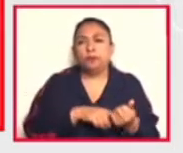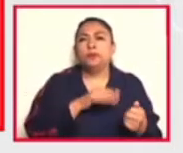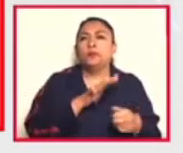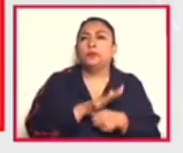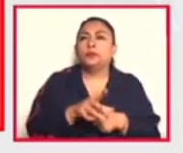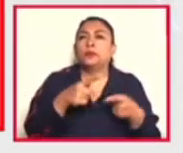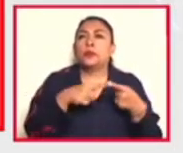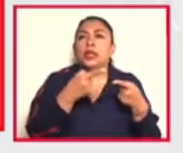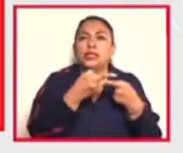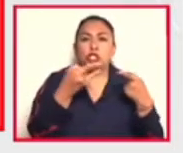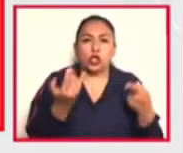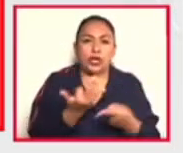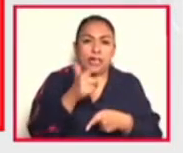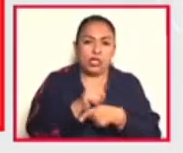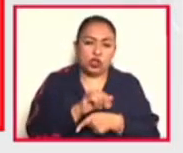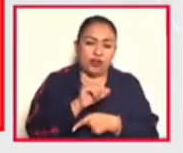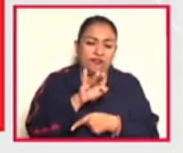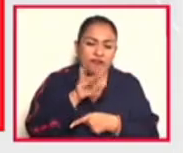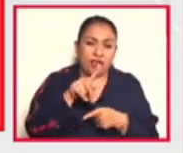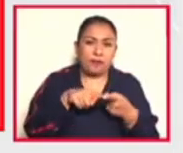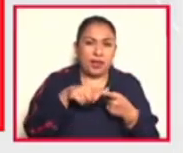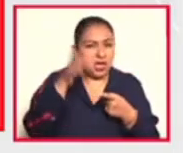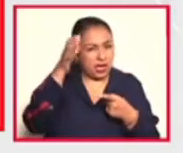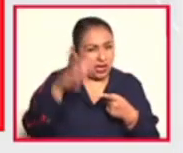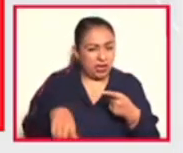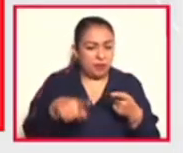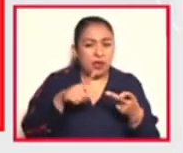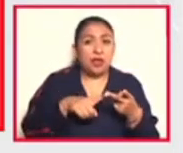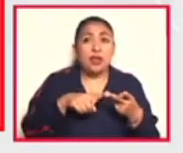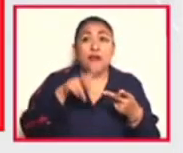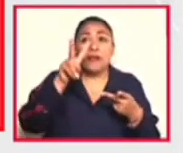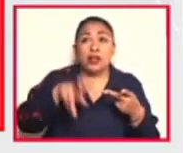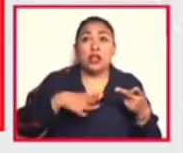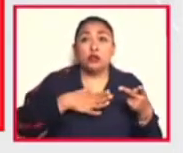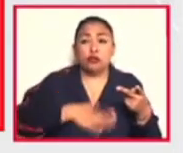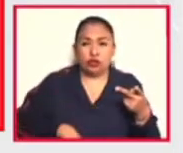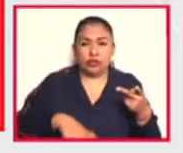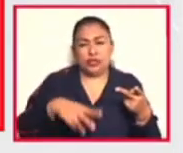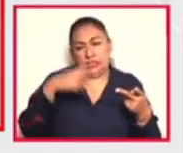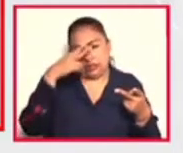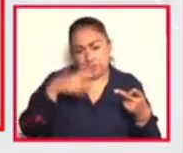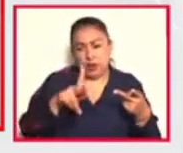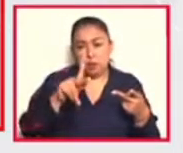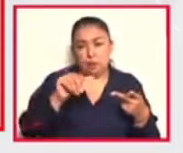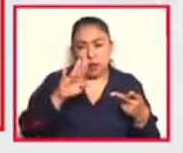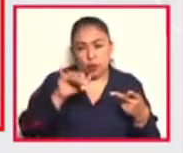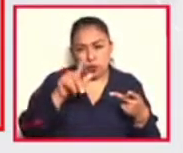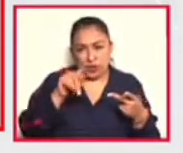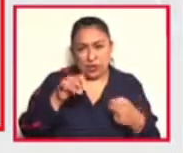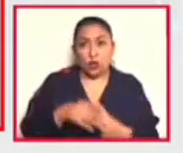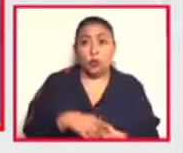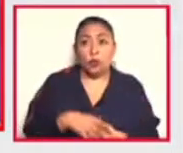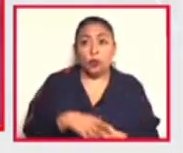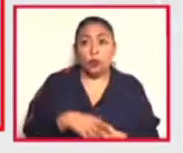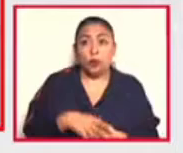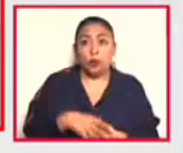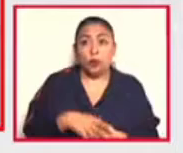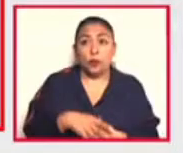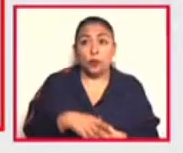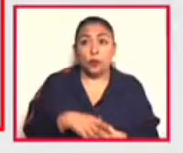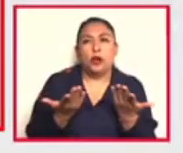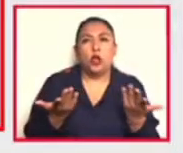Historia Nacional de la Infamia, Crimen, Verdad y Justicia en México, de Pablo Picato. El libro es una historia